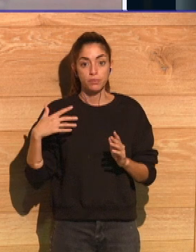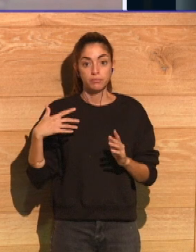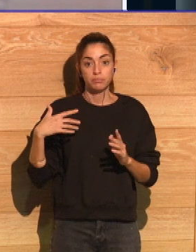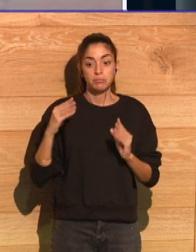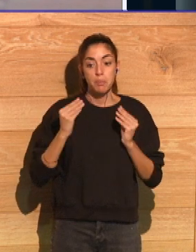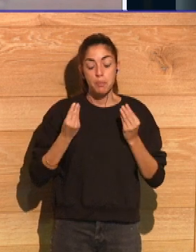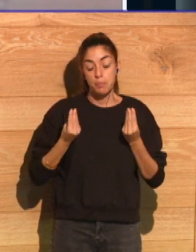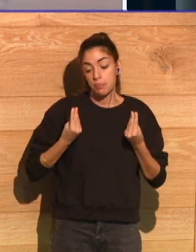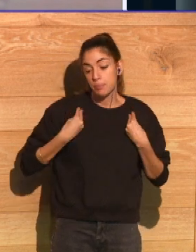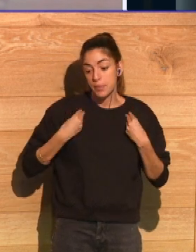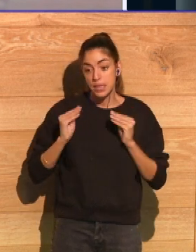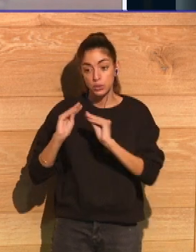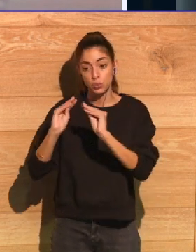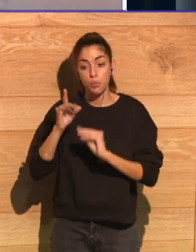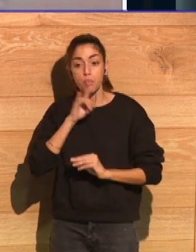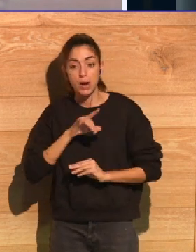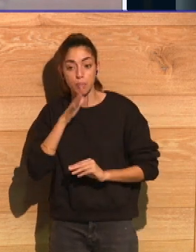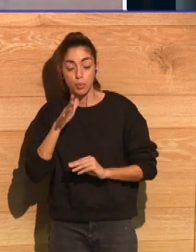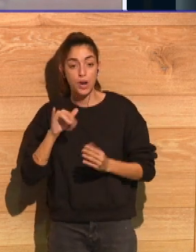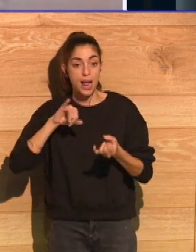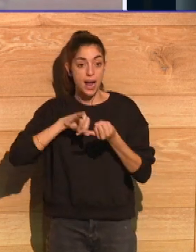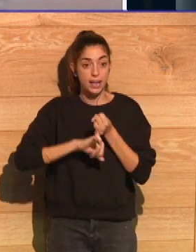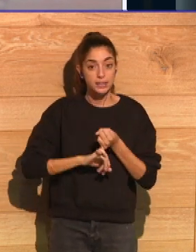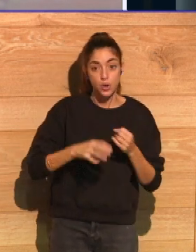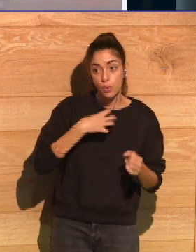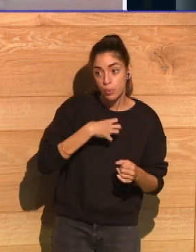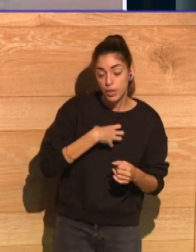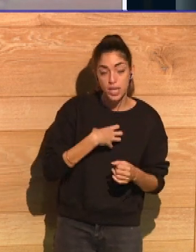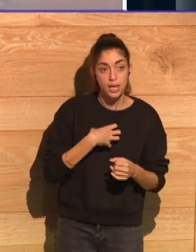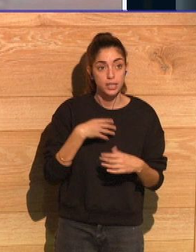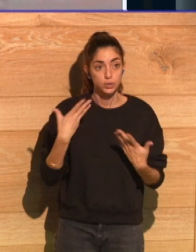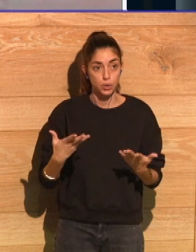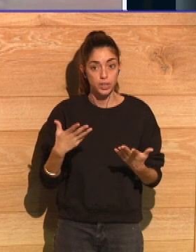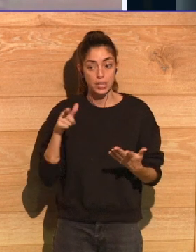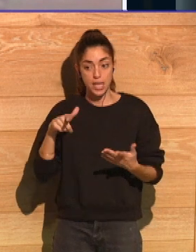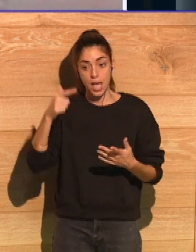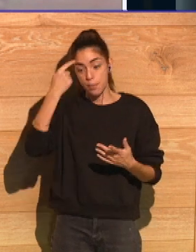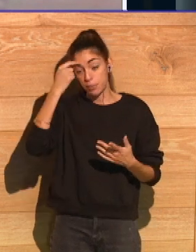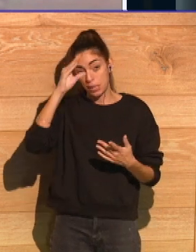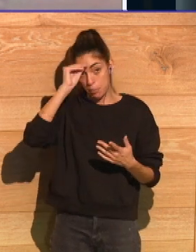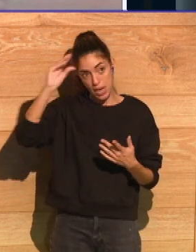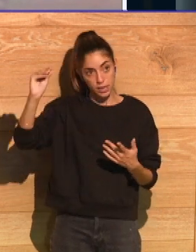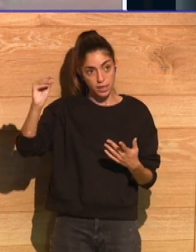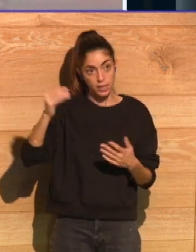casar realmente, bueno, con una mente tan brillante como mujer. Pero Margaret lo consiguió con